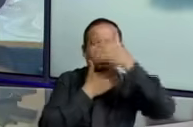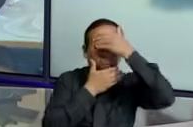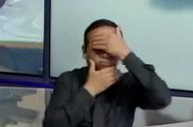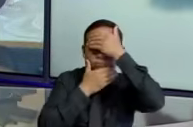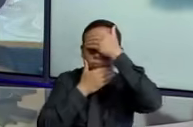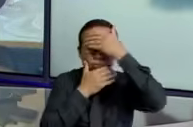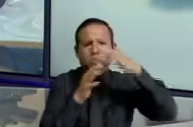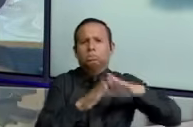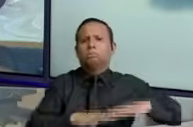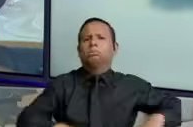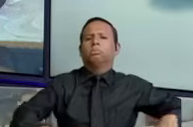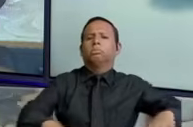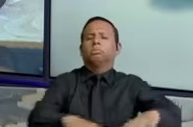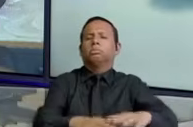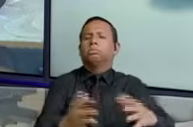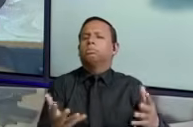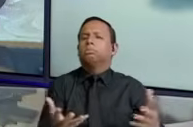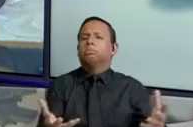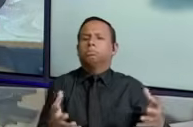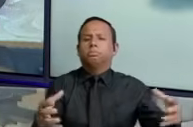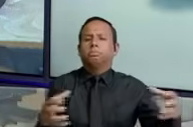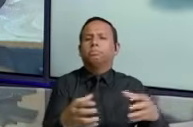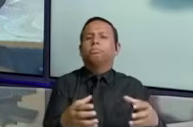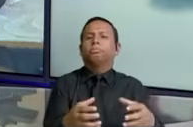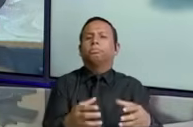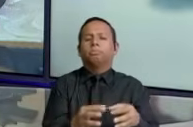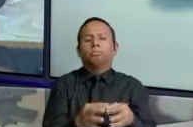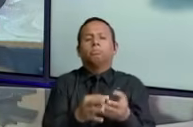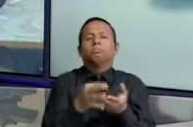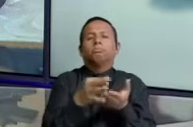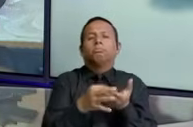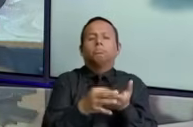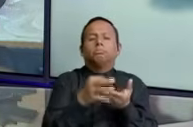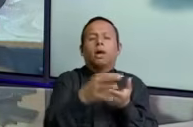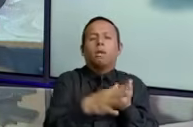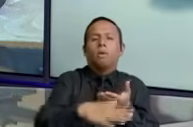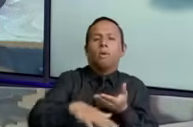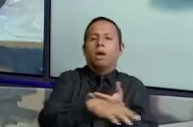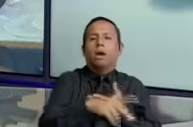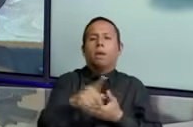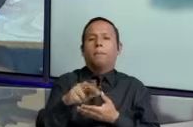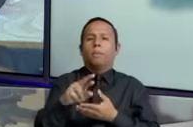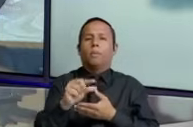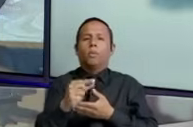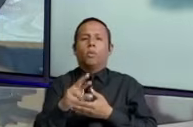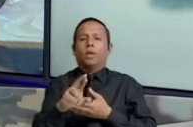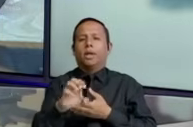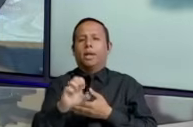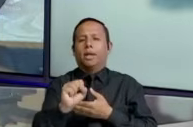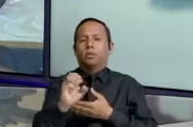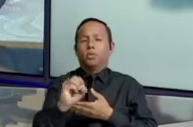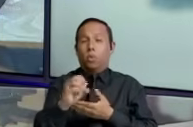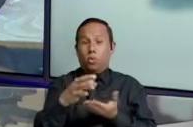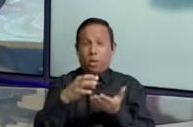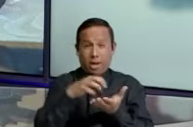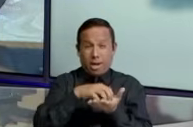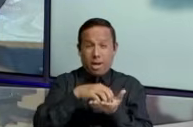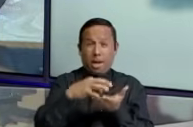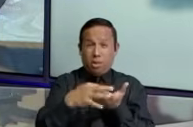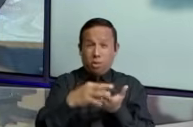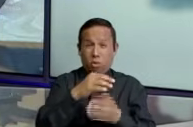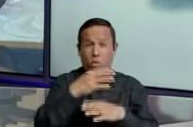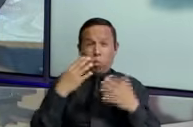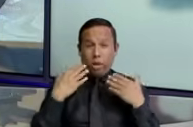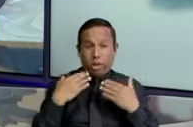atemorizados a los habitantes de la parroquia Progreso del cantón guayquil cuatro delincuentes fueron detenidos entre